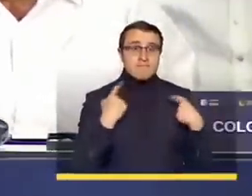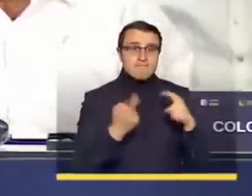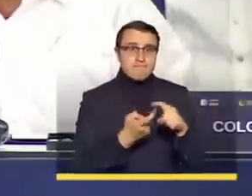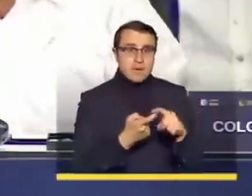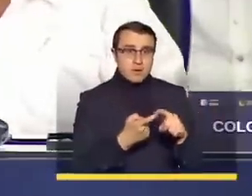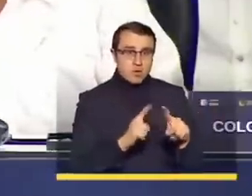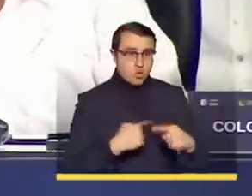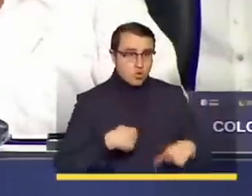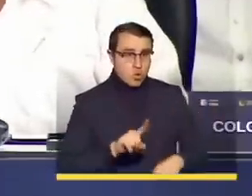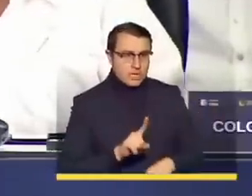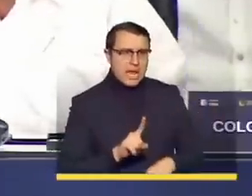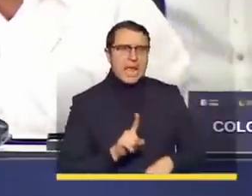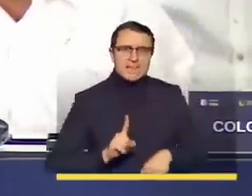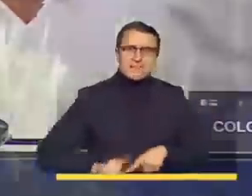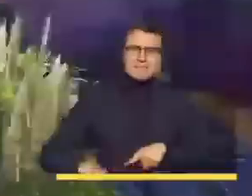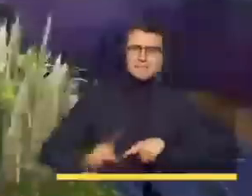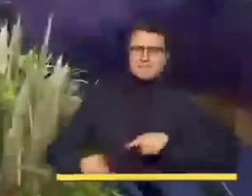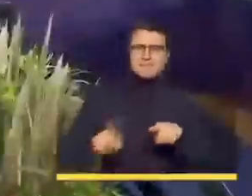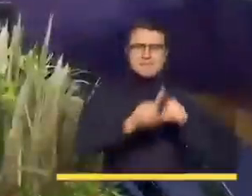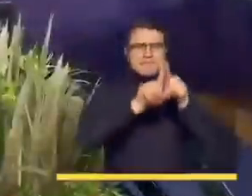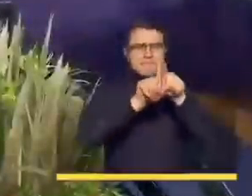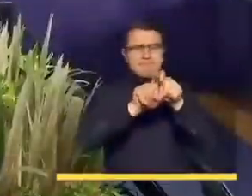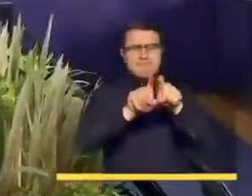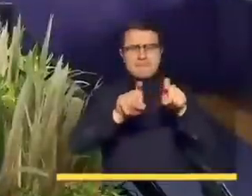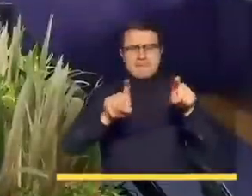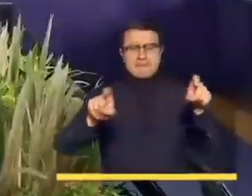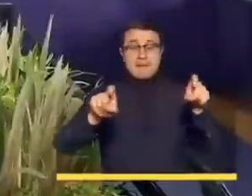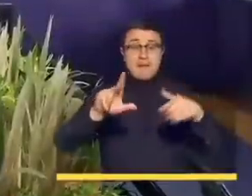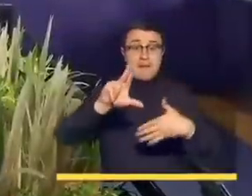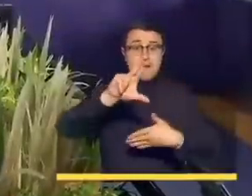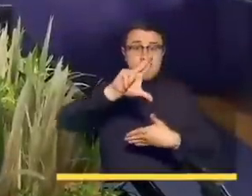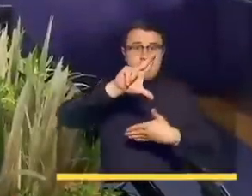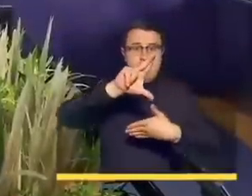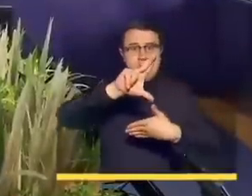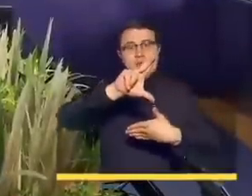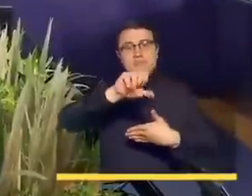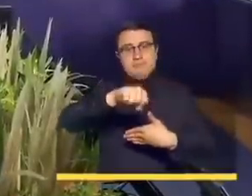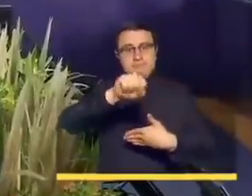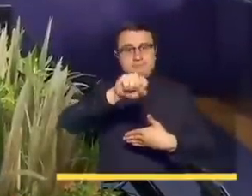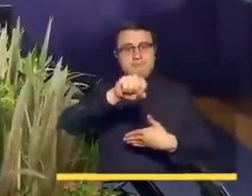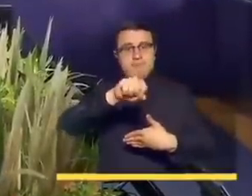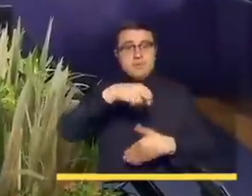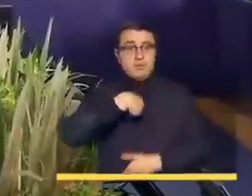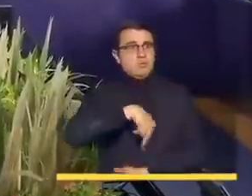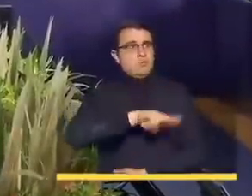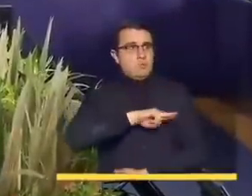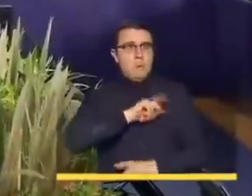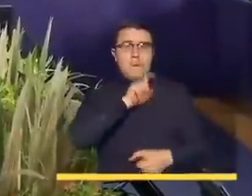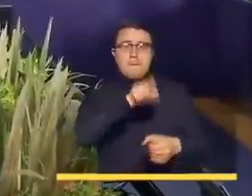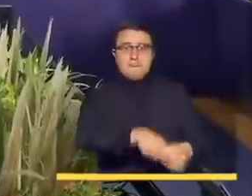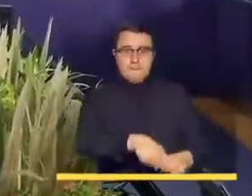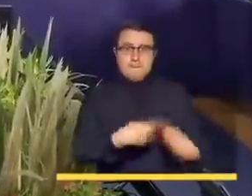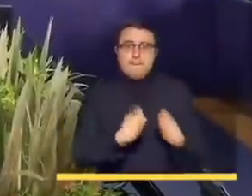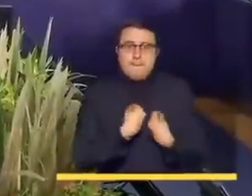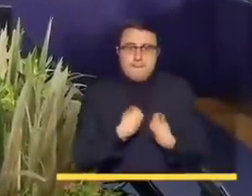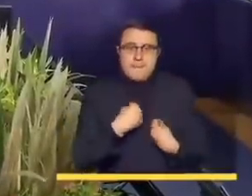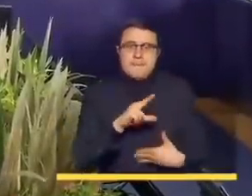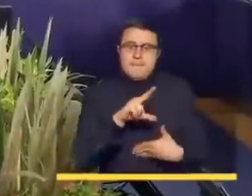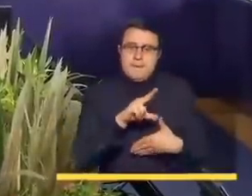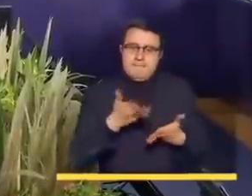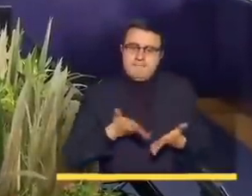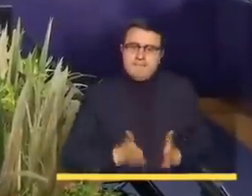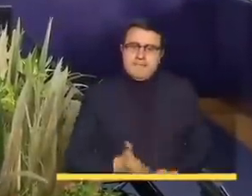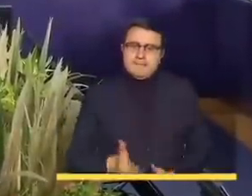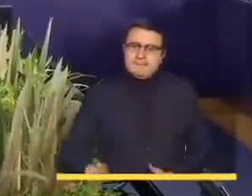Esa es nuestra diversidad. Americanos, sí. Y somos americanos. En